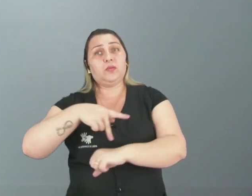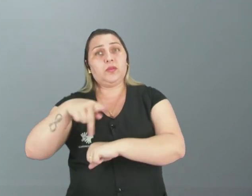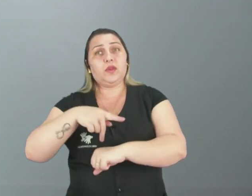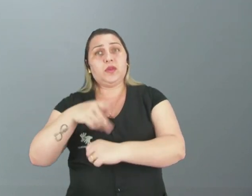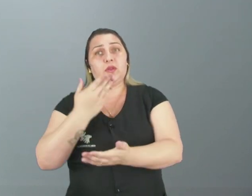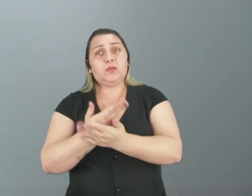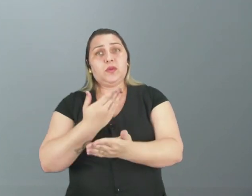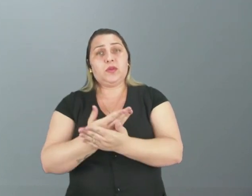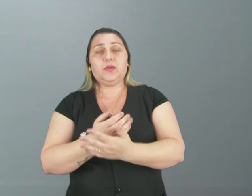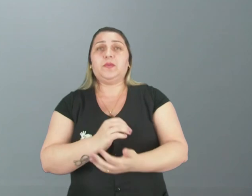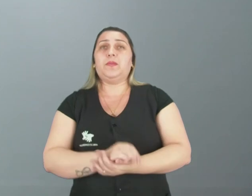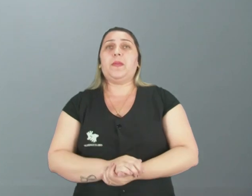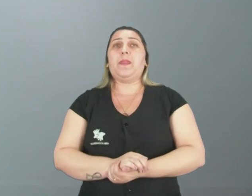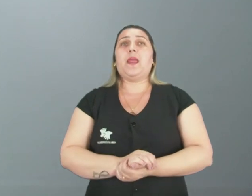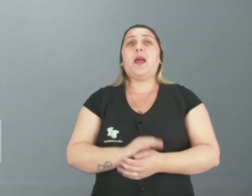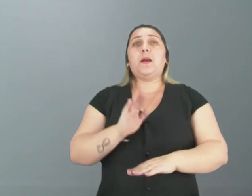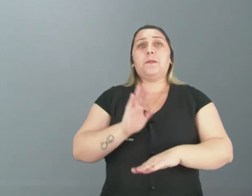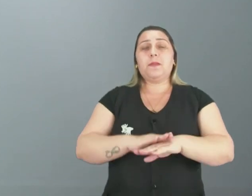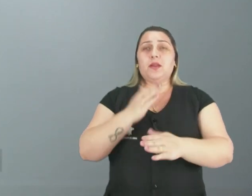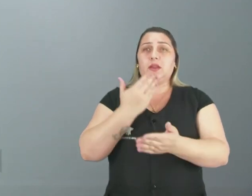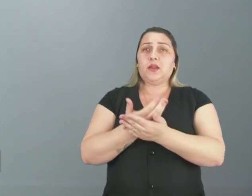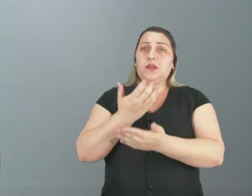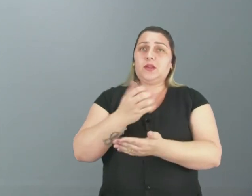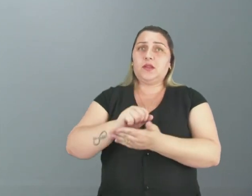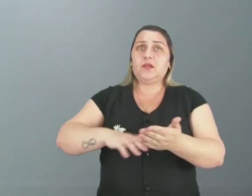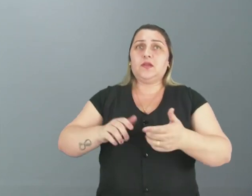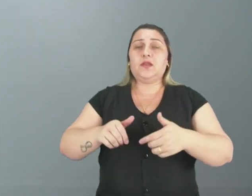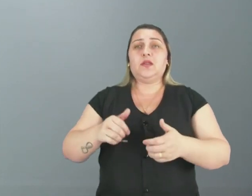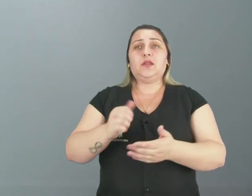estamos estudiando. Para más actividades y